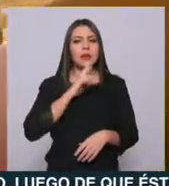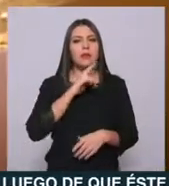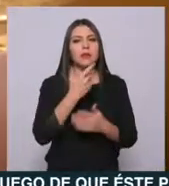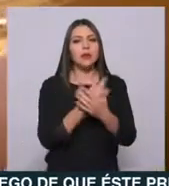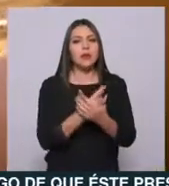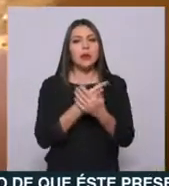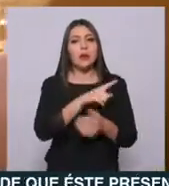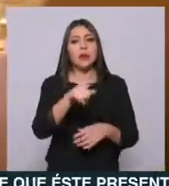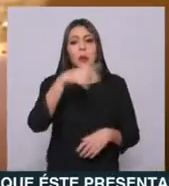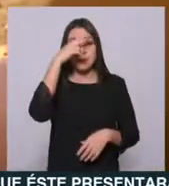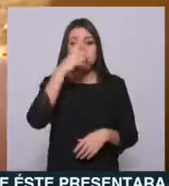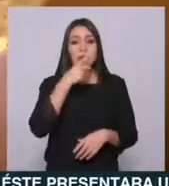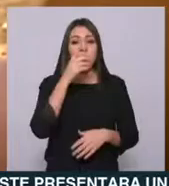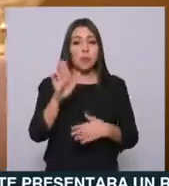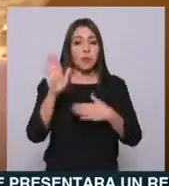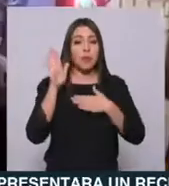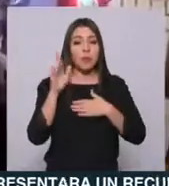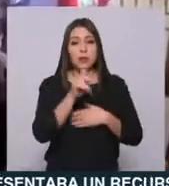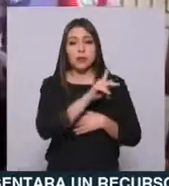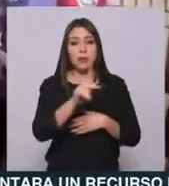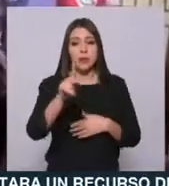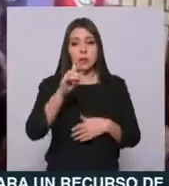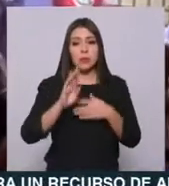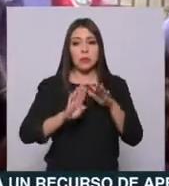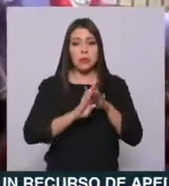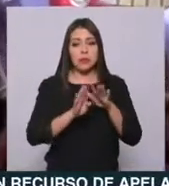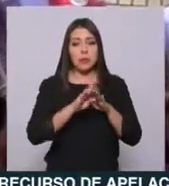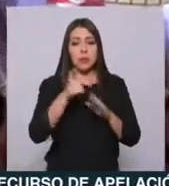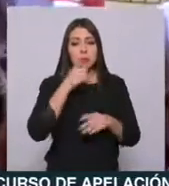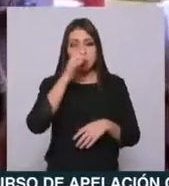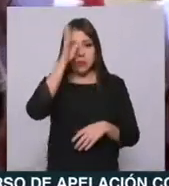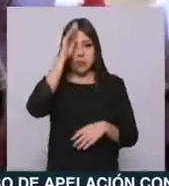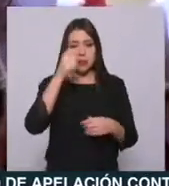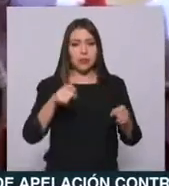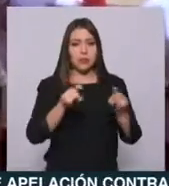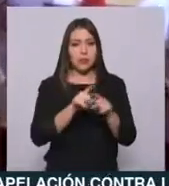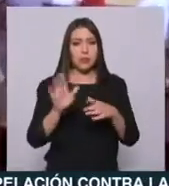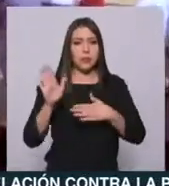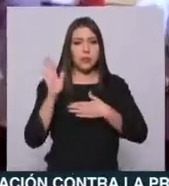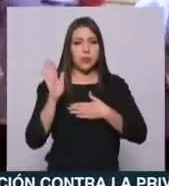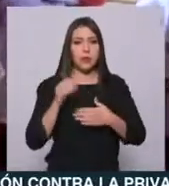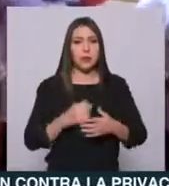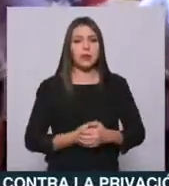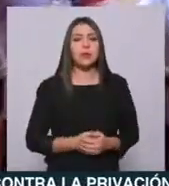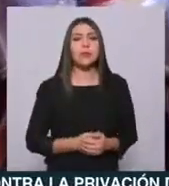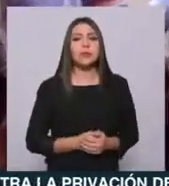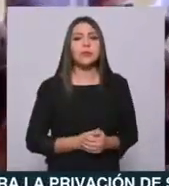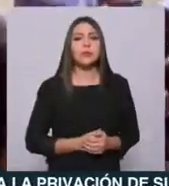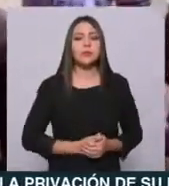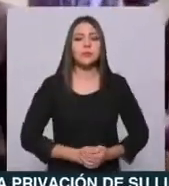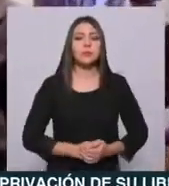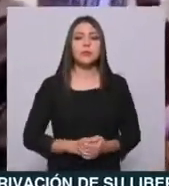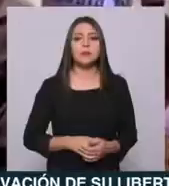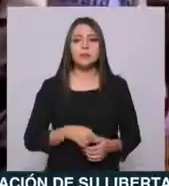México prometió para los migrantes. Estamos mal, no tenemos condiciones. Habla con Nelson